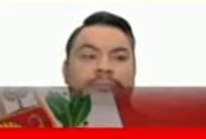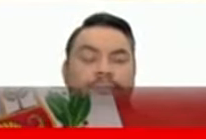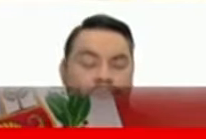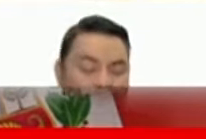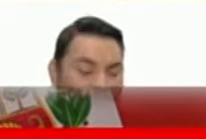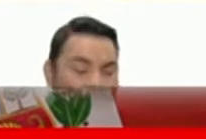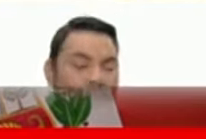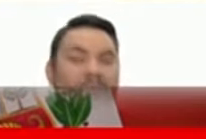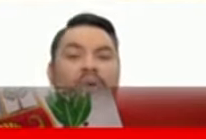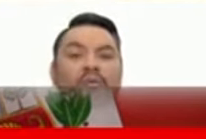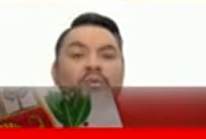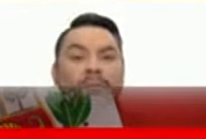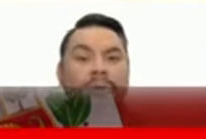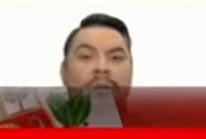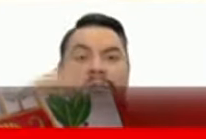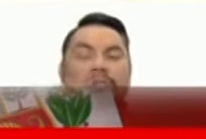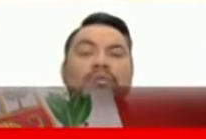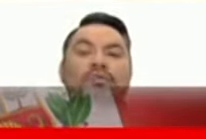Resolución Suprema número